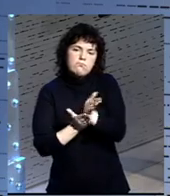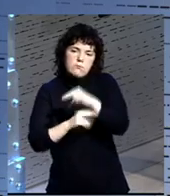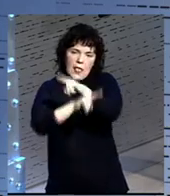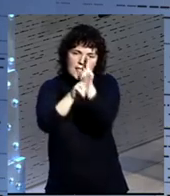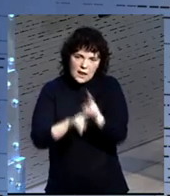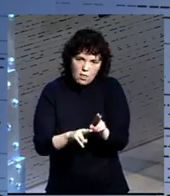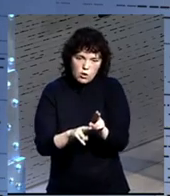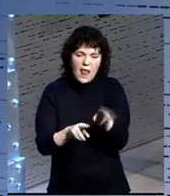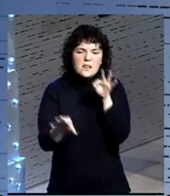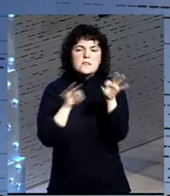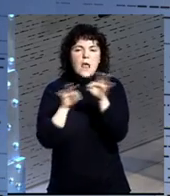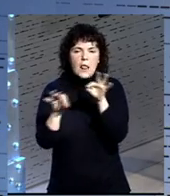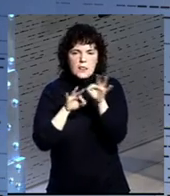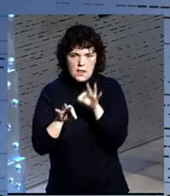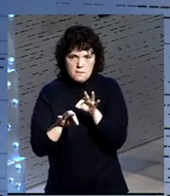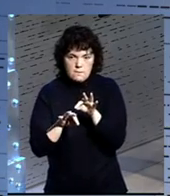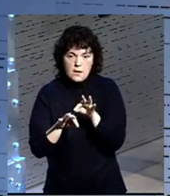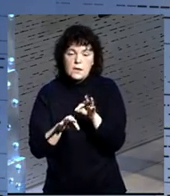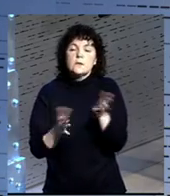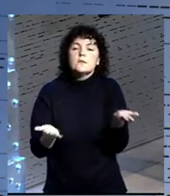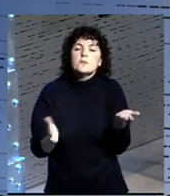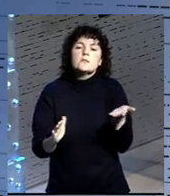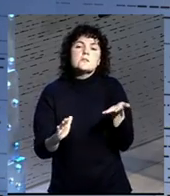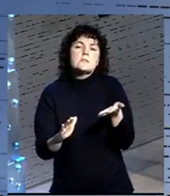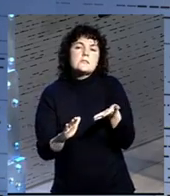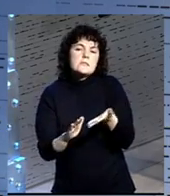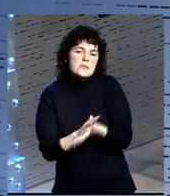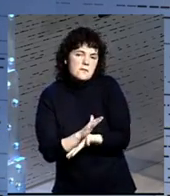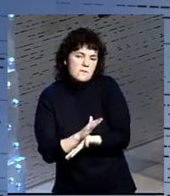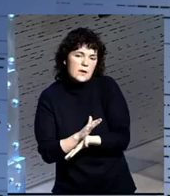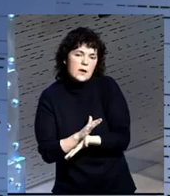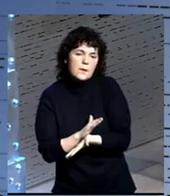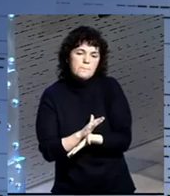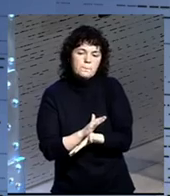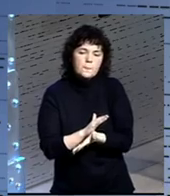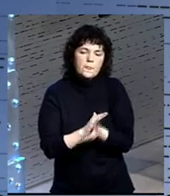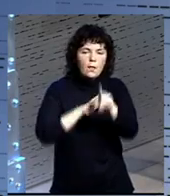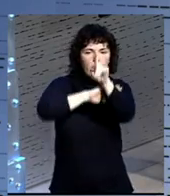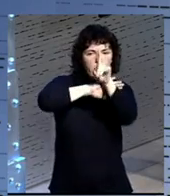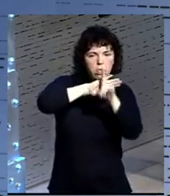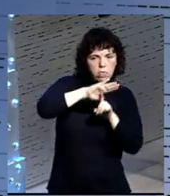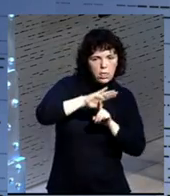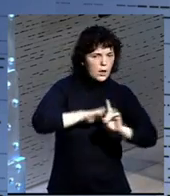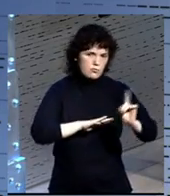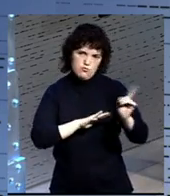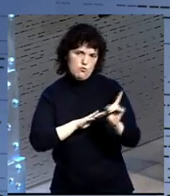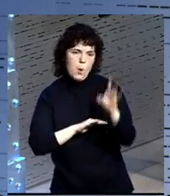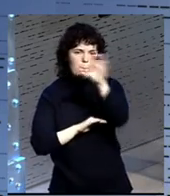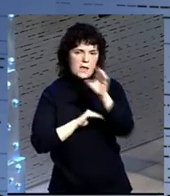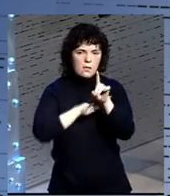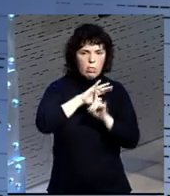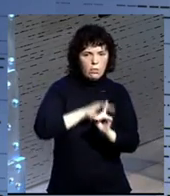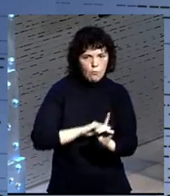internacional selectiva, lo cual no quiere decir que haya una involución geográfica, pero